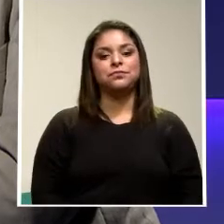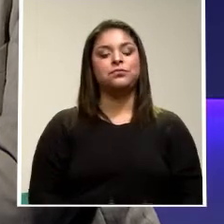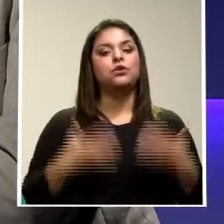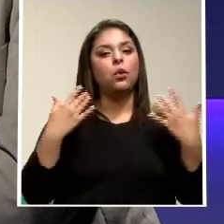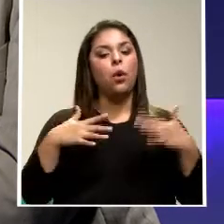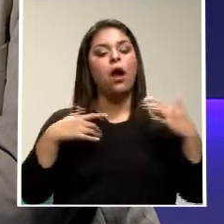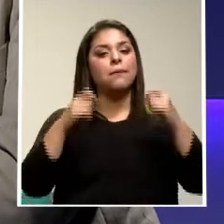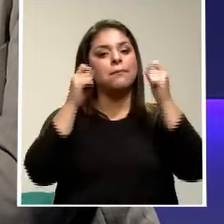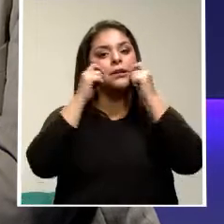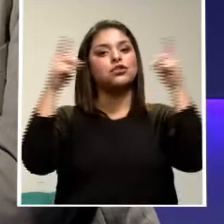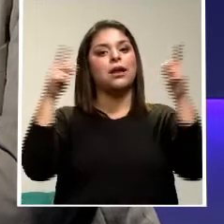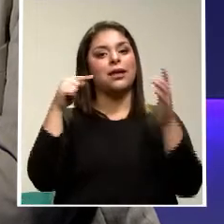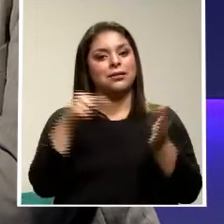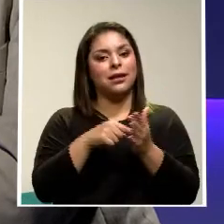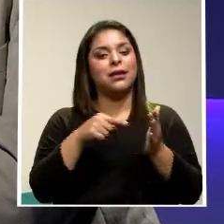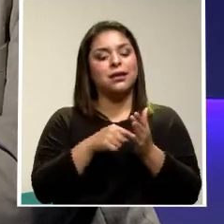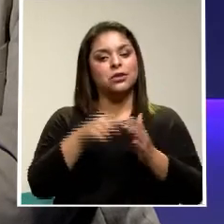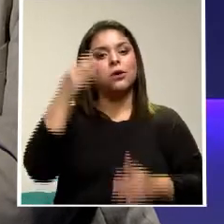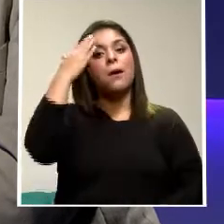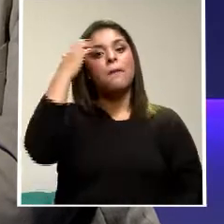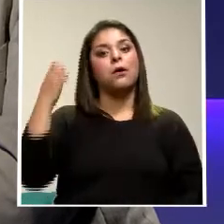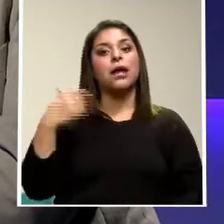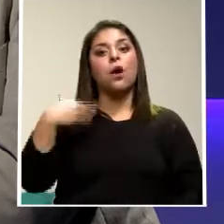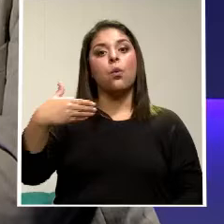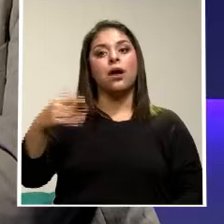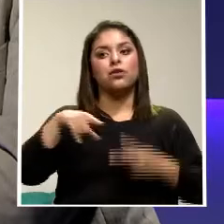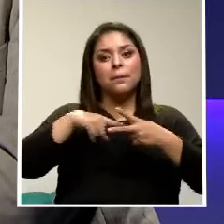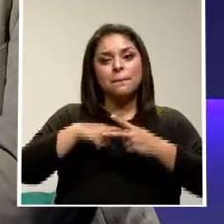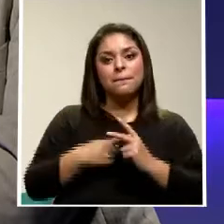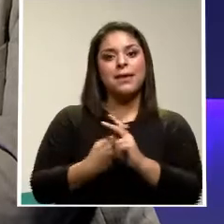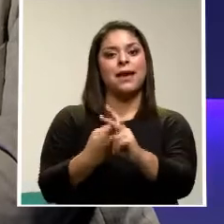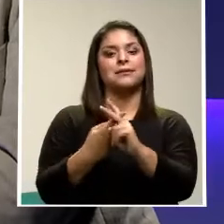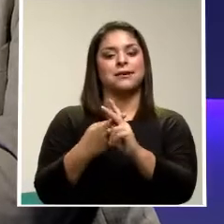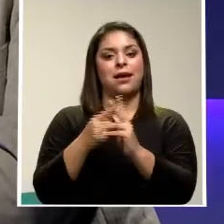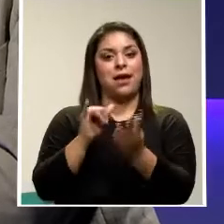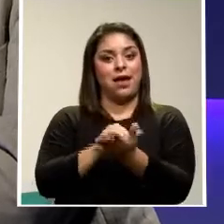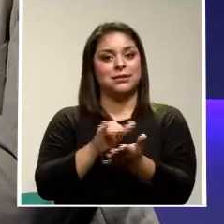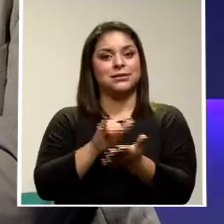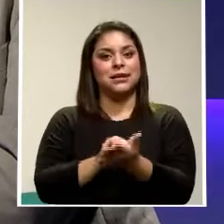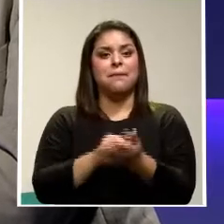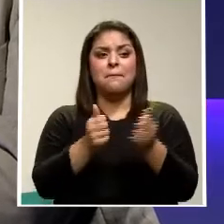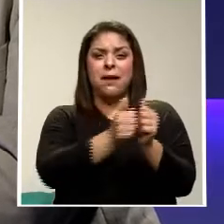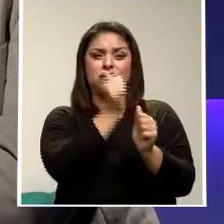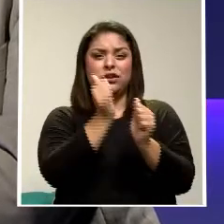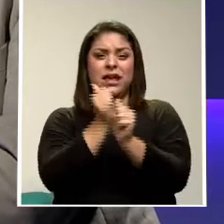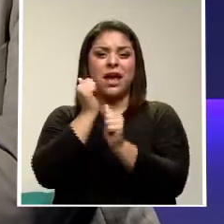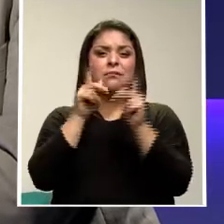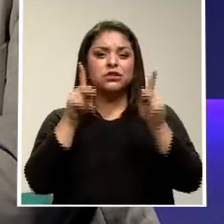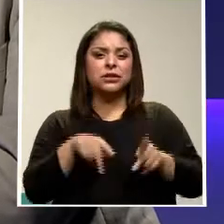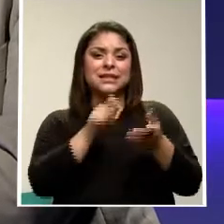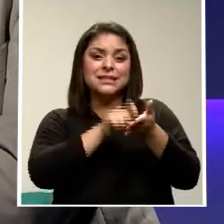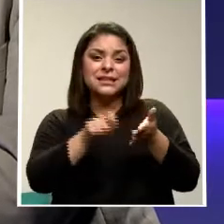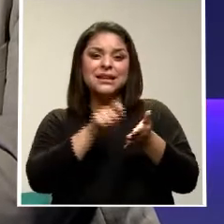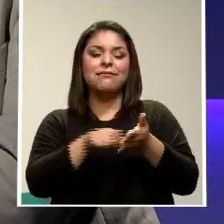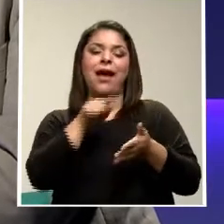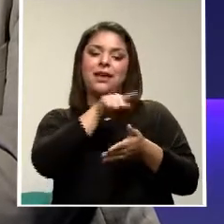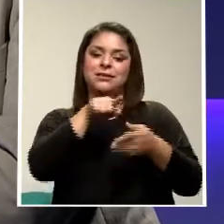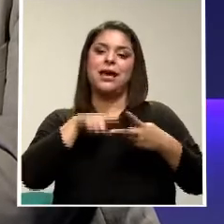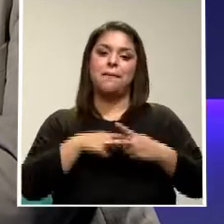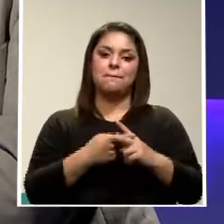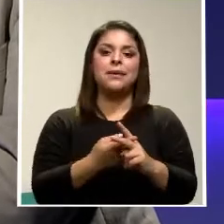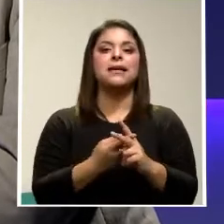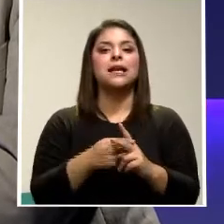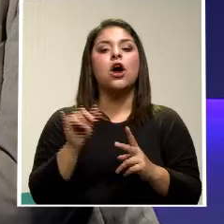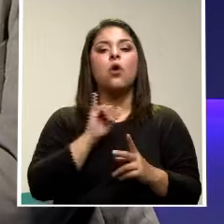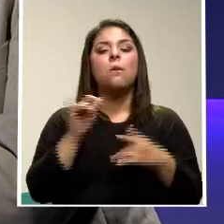porque cuando uno empieza así, y la mayoría de las personas que escriben empiezan así, hay una